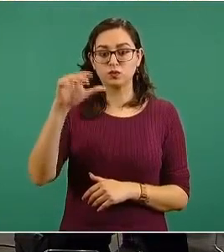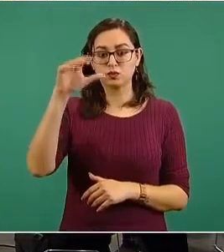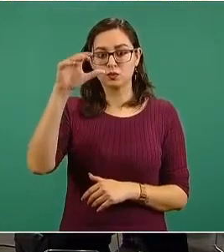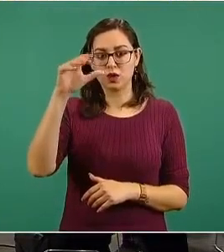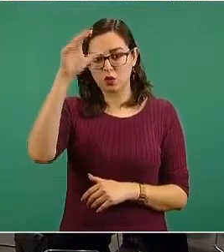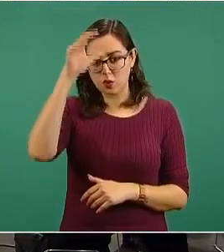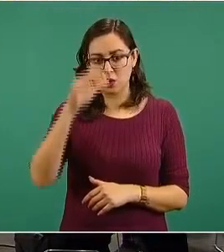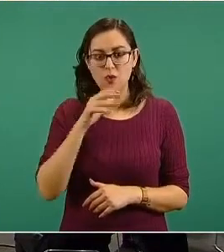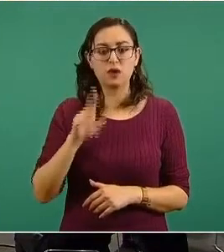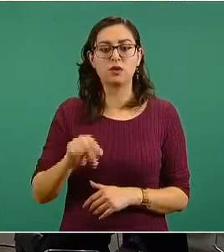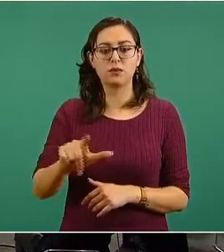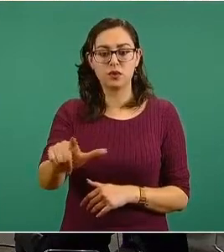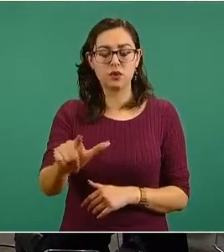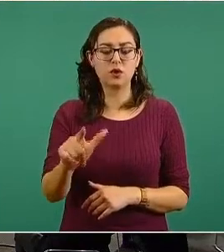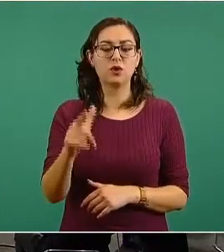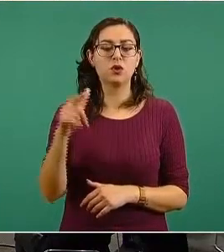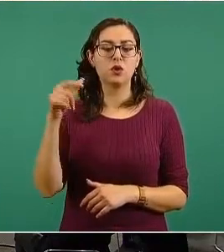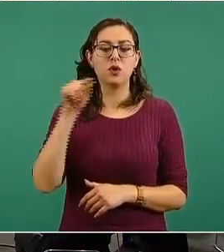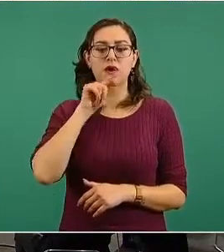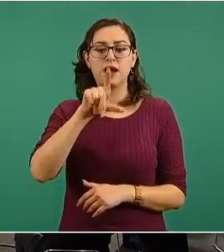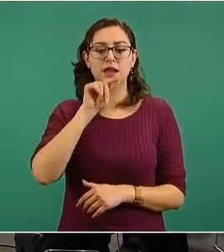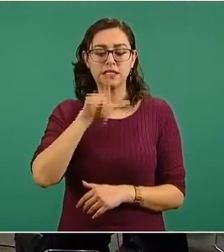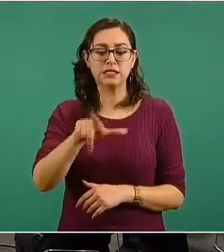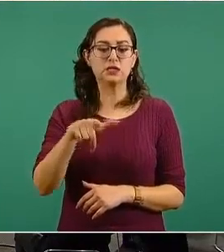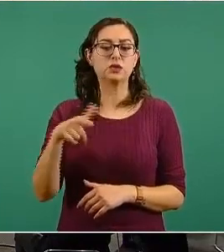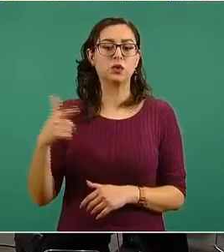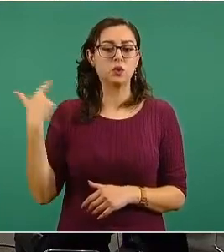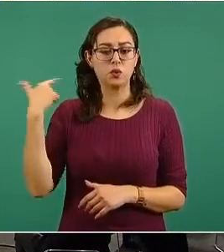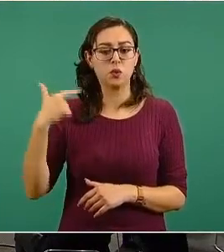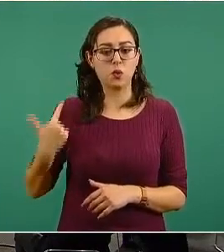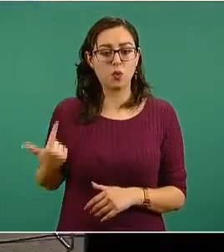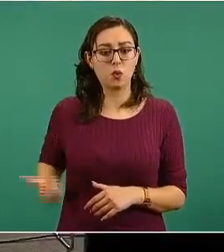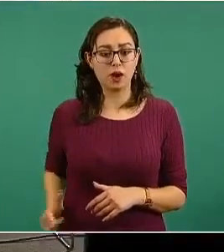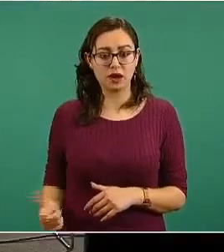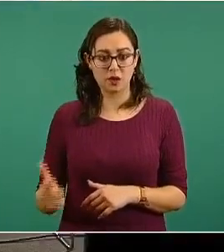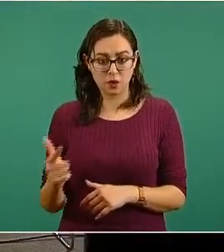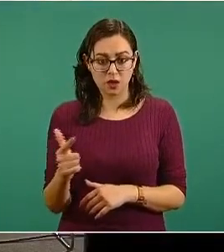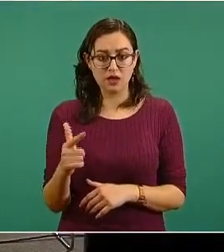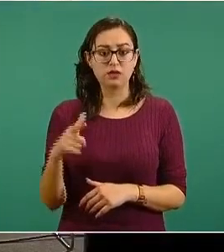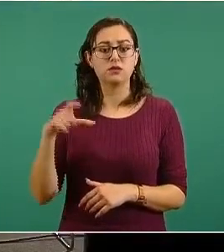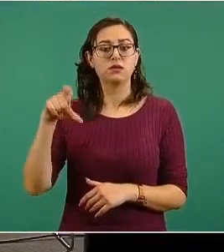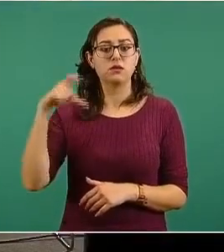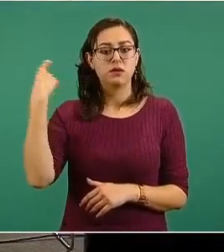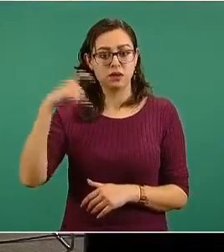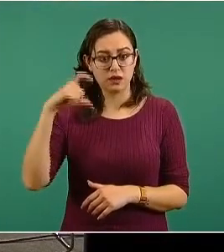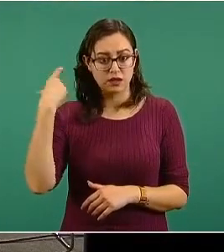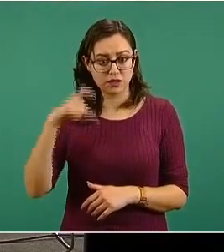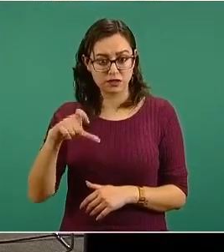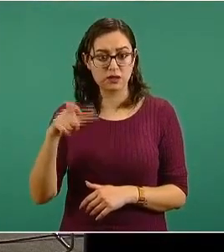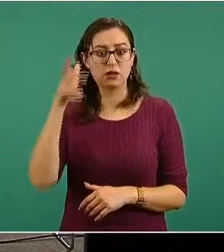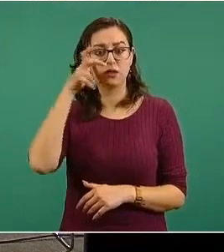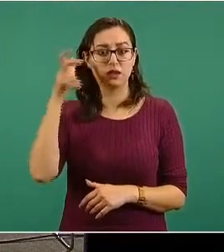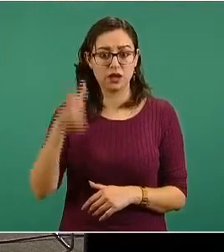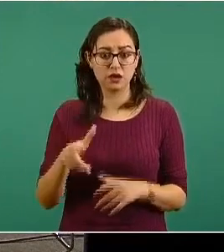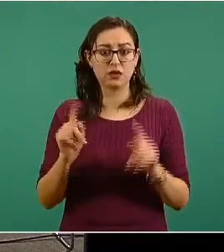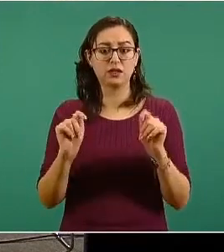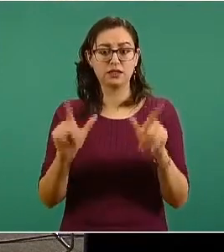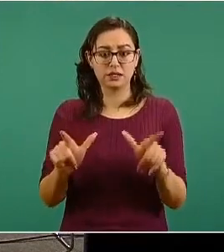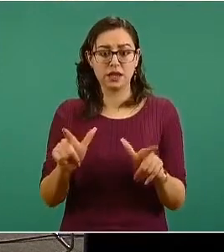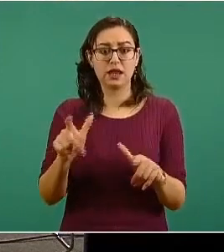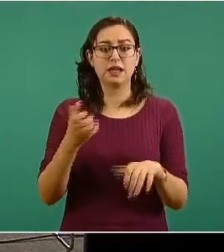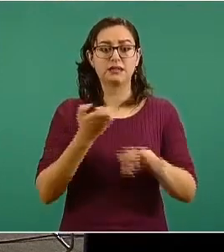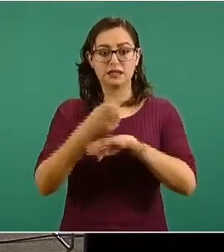León, Jalisco, Guanajuato, Querétaro, Hidalgo, Tlaxcala, Estado de